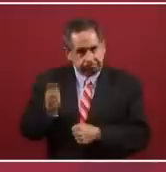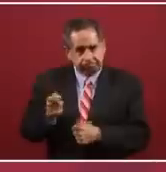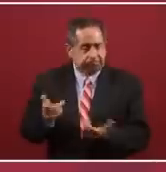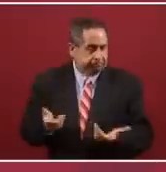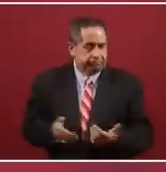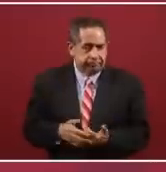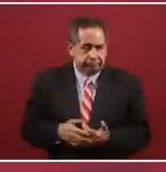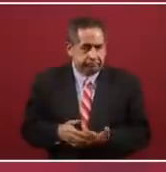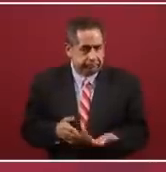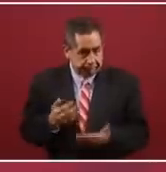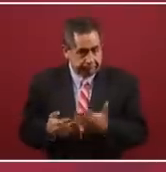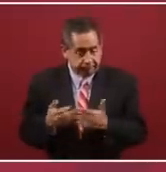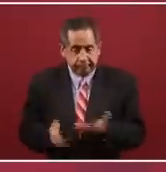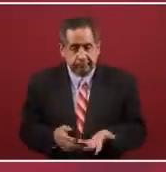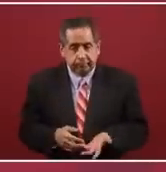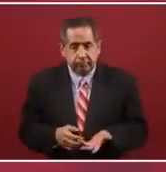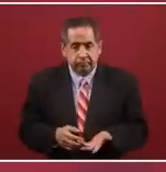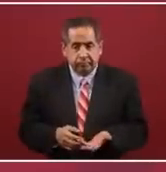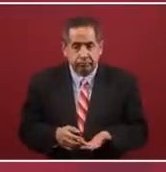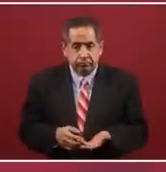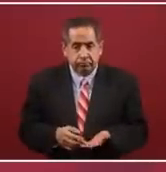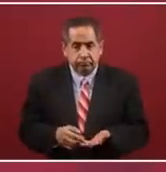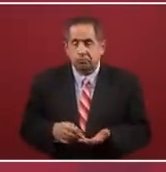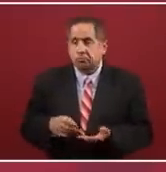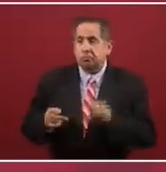No se habla mucho